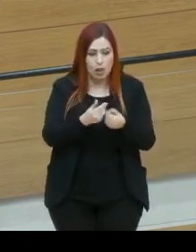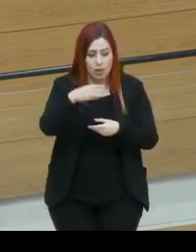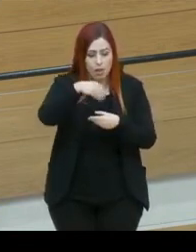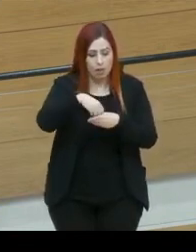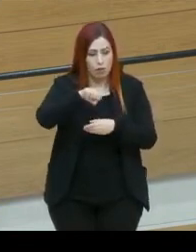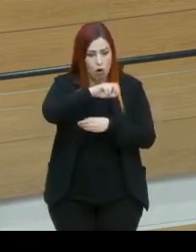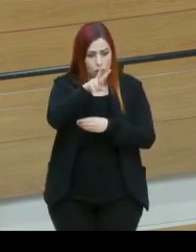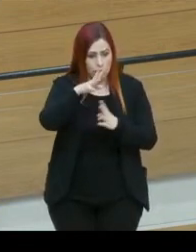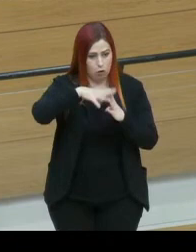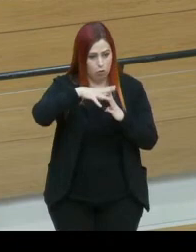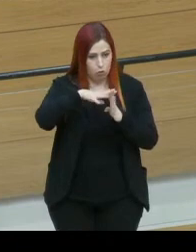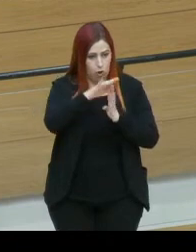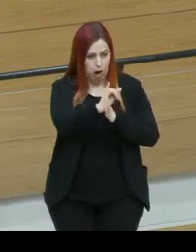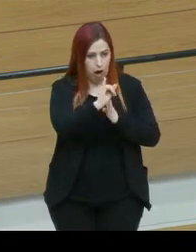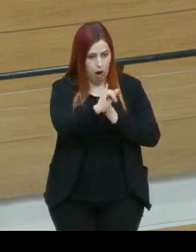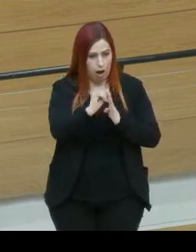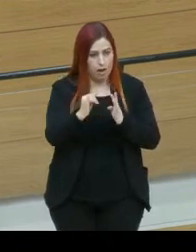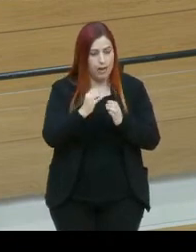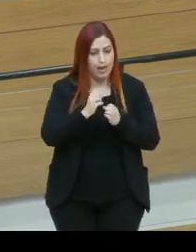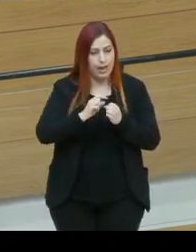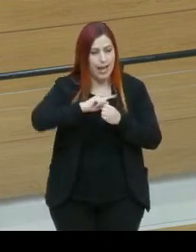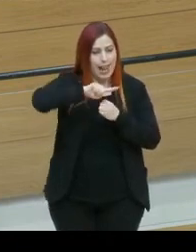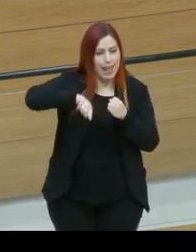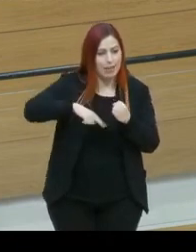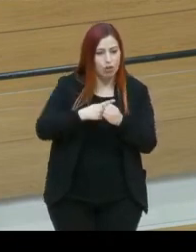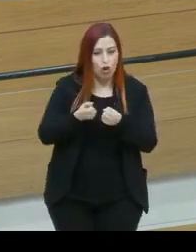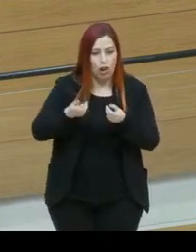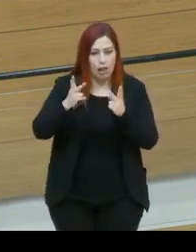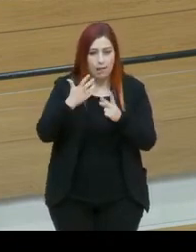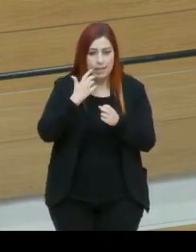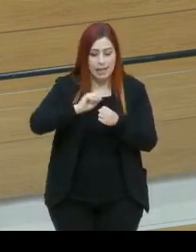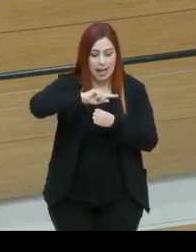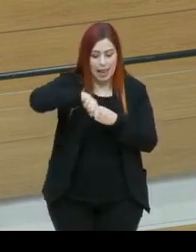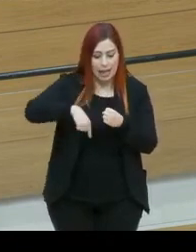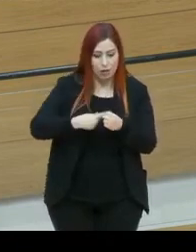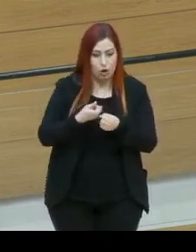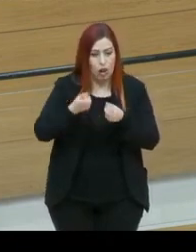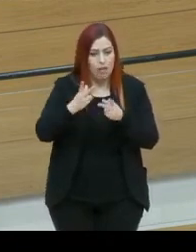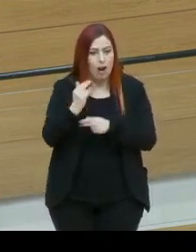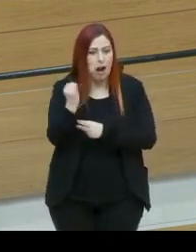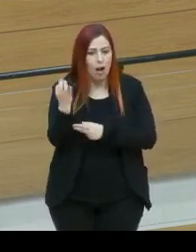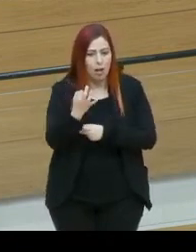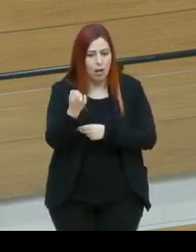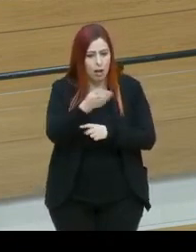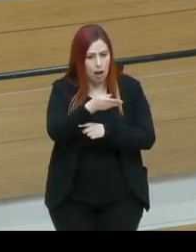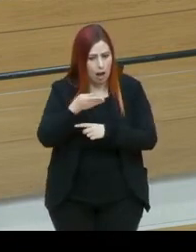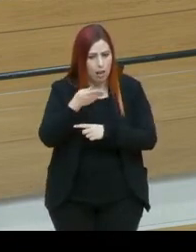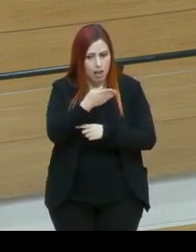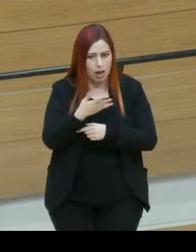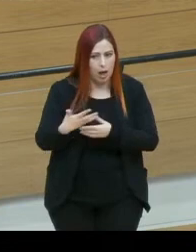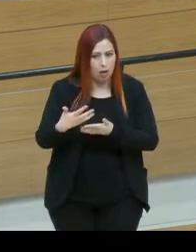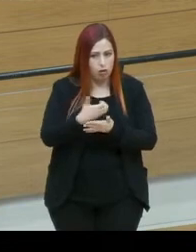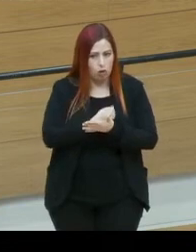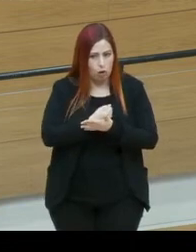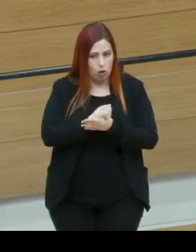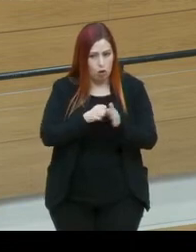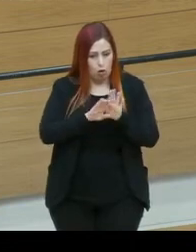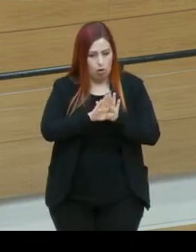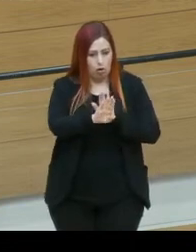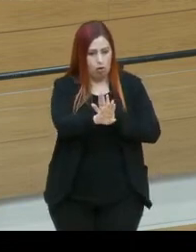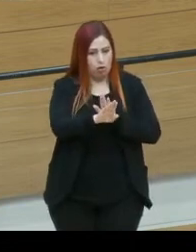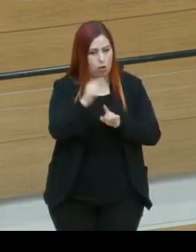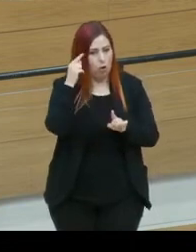en su estructura y tiene electrones libres. Entonces, si tiene electrones libres, ¿qué va a hacer? Pues atacar a todo lo que tenga por delante para